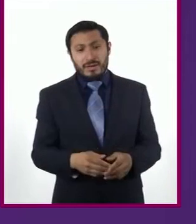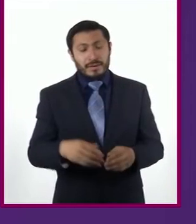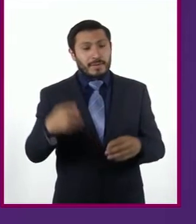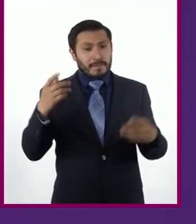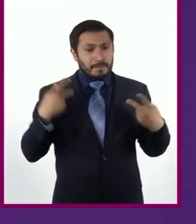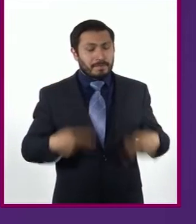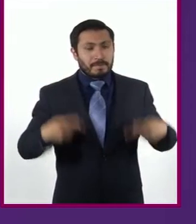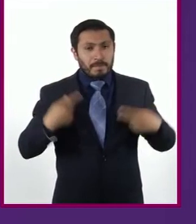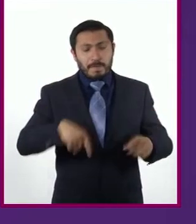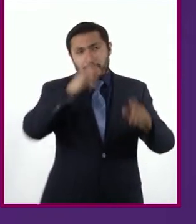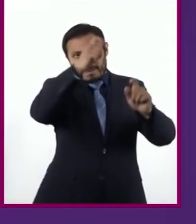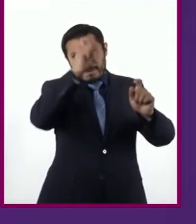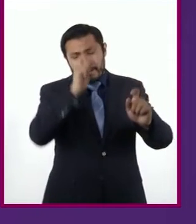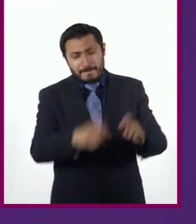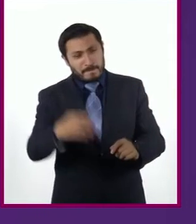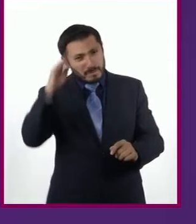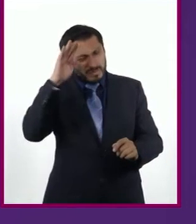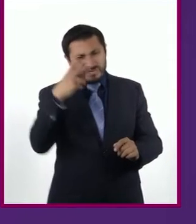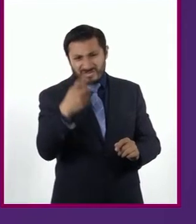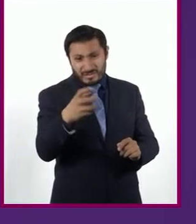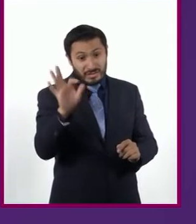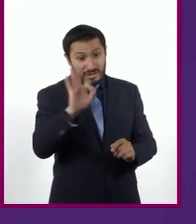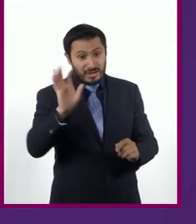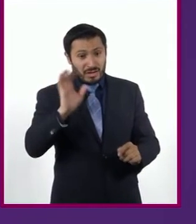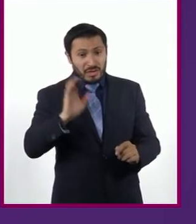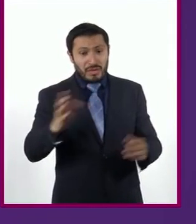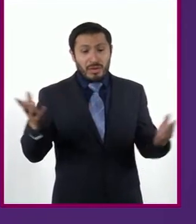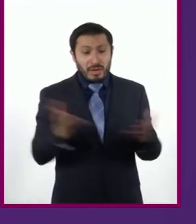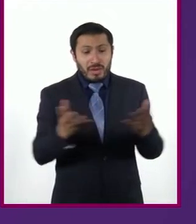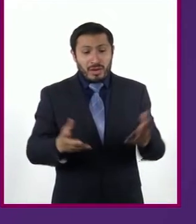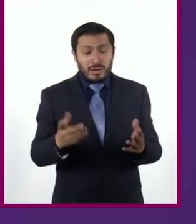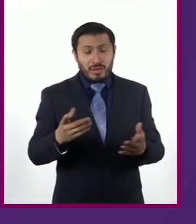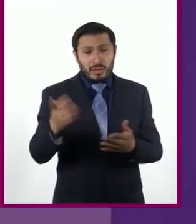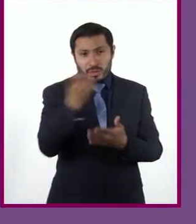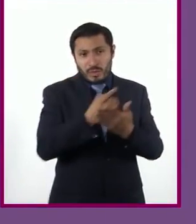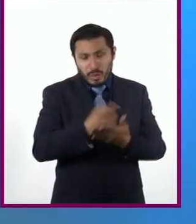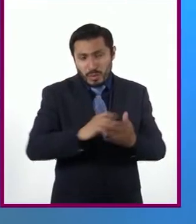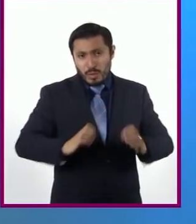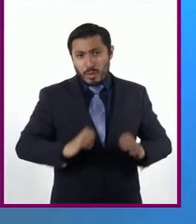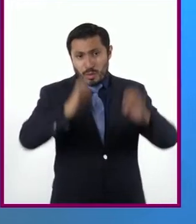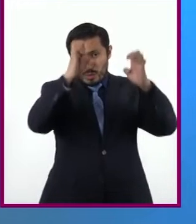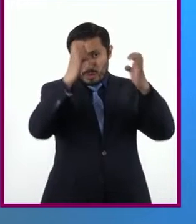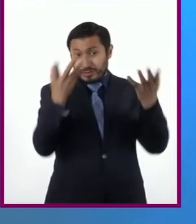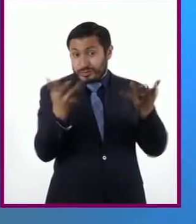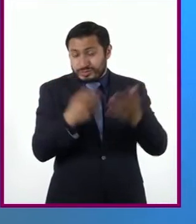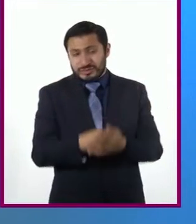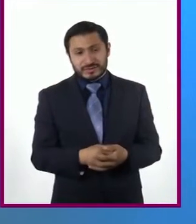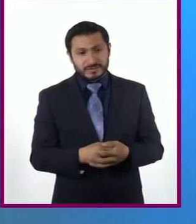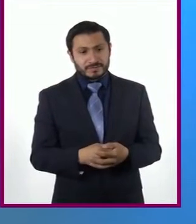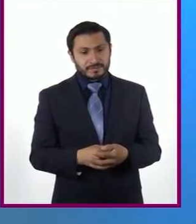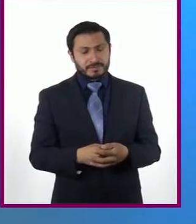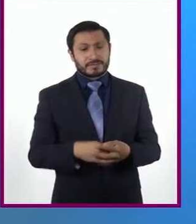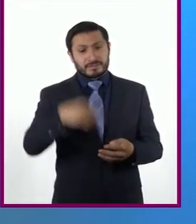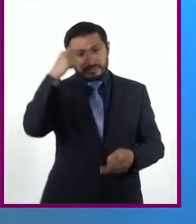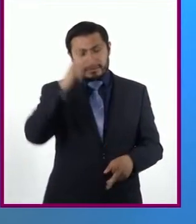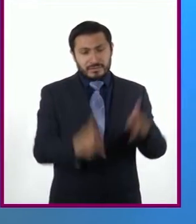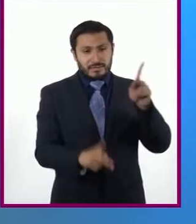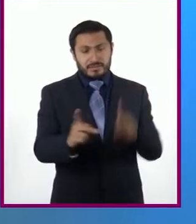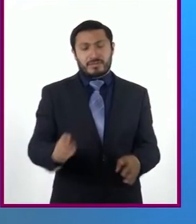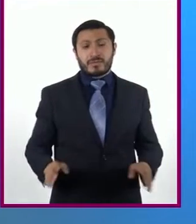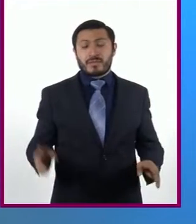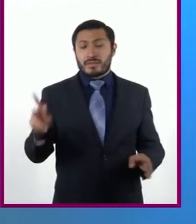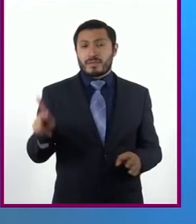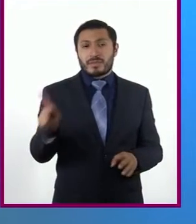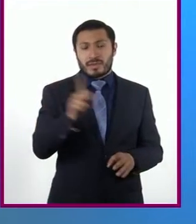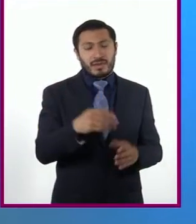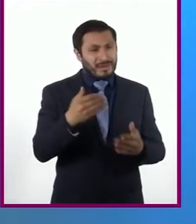arquitecto pensaba en esta congruencia cuando realizó el diseño del edificio? Para hablar de semejanza, como el diagrama